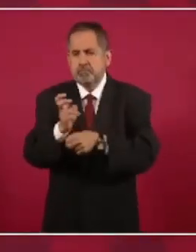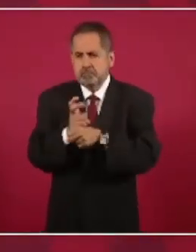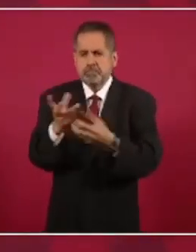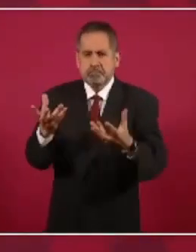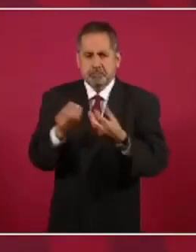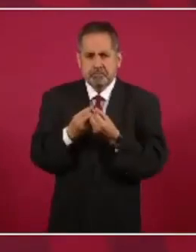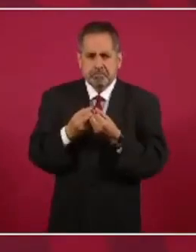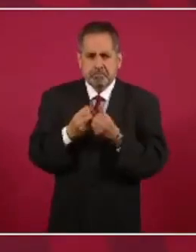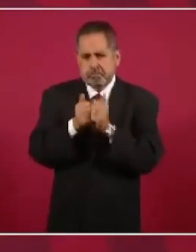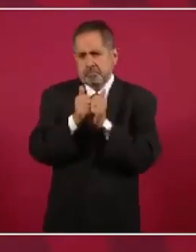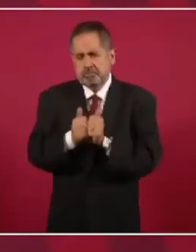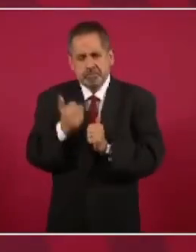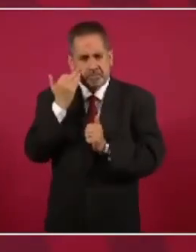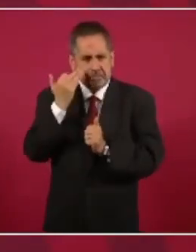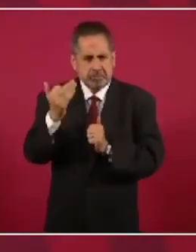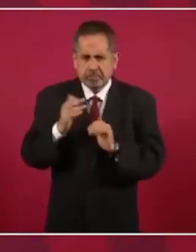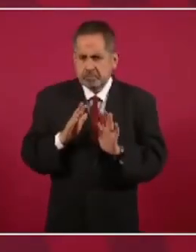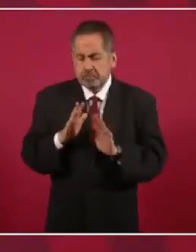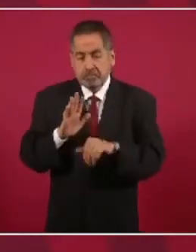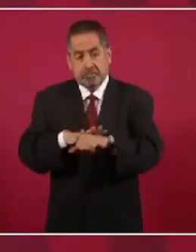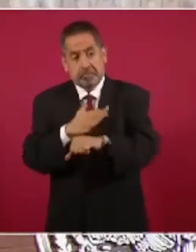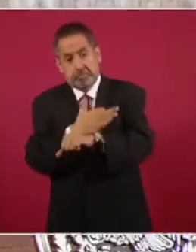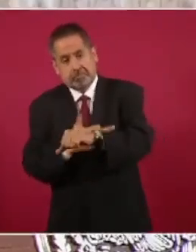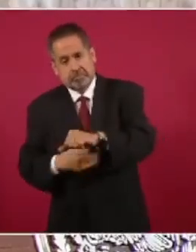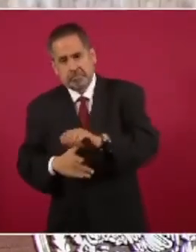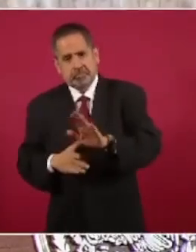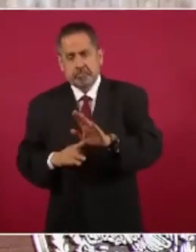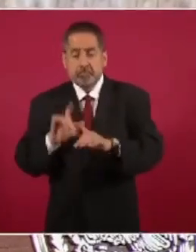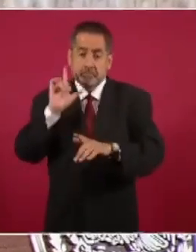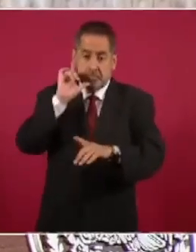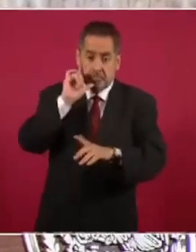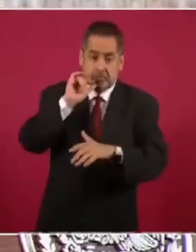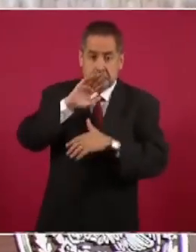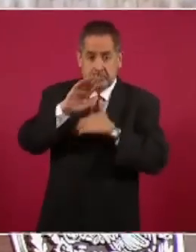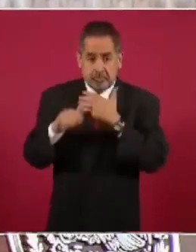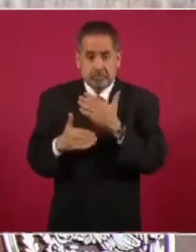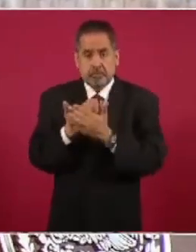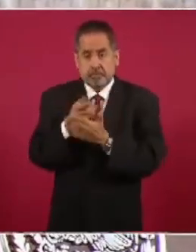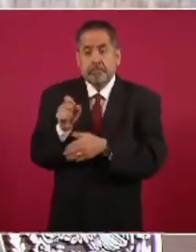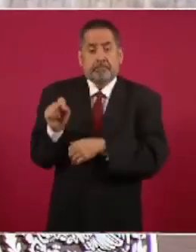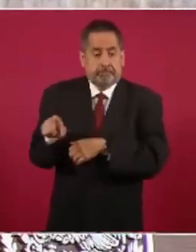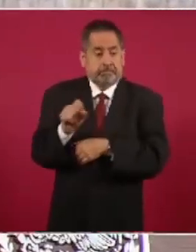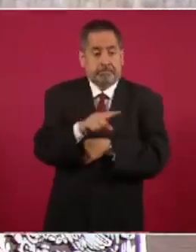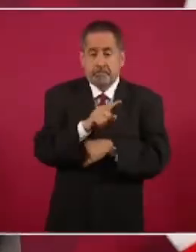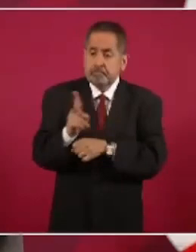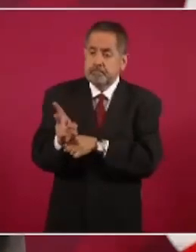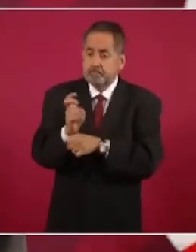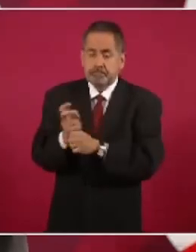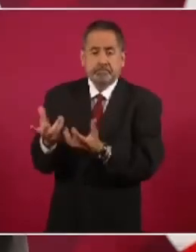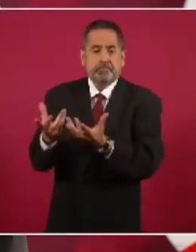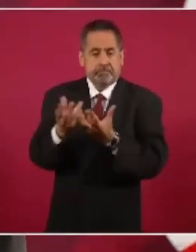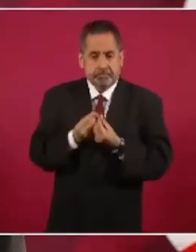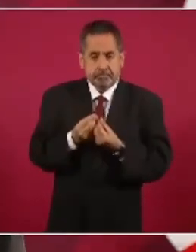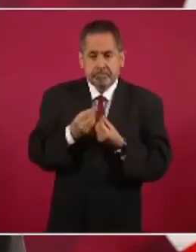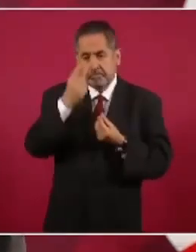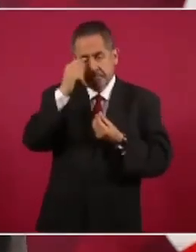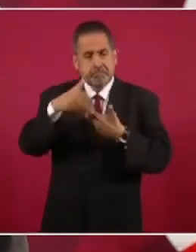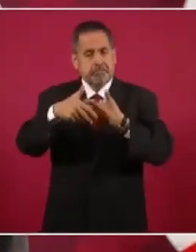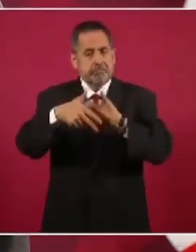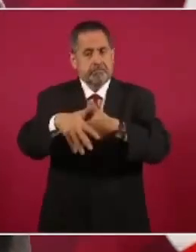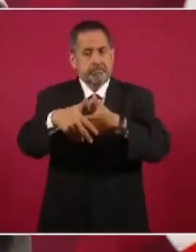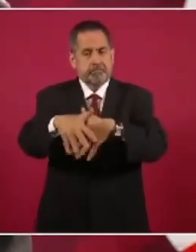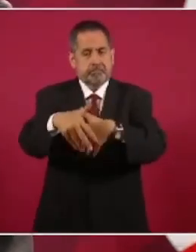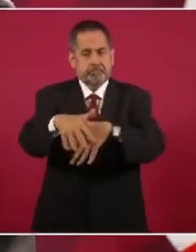Un tiempo también, no muy tarde, porque… Al día siguiente están invitados ellos al desfile.